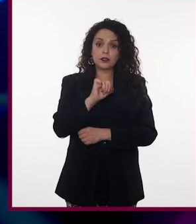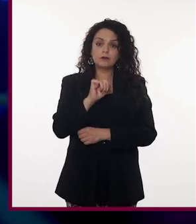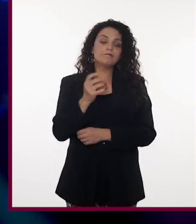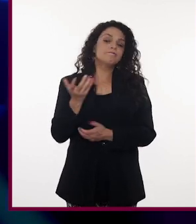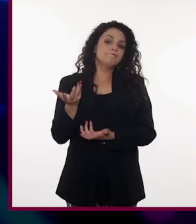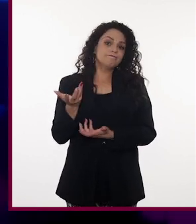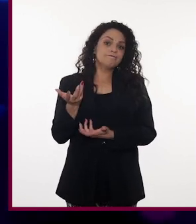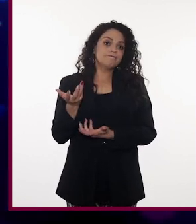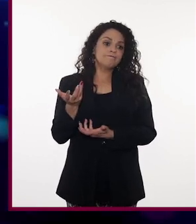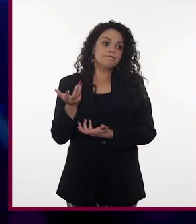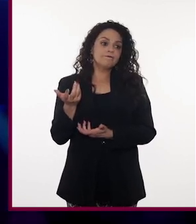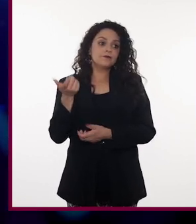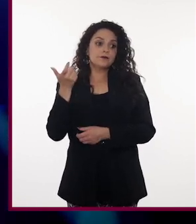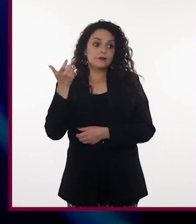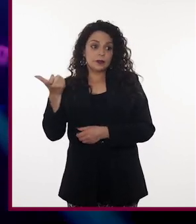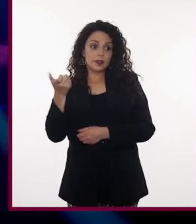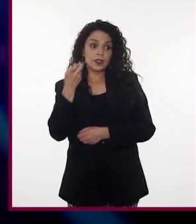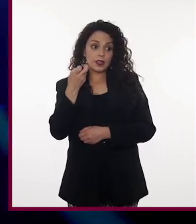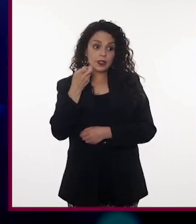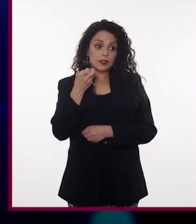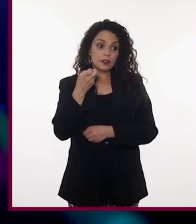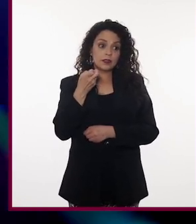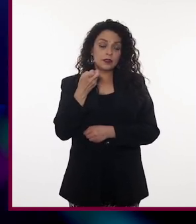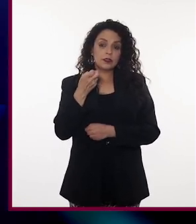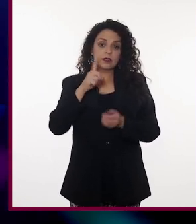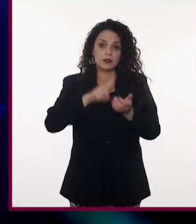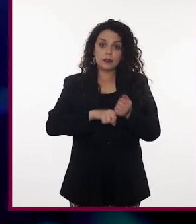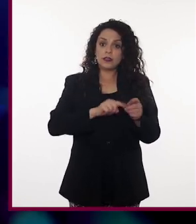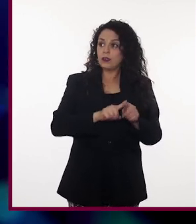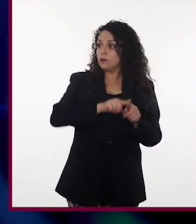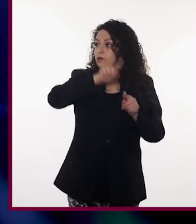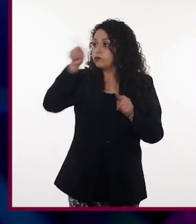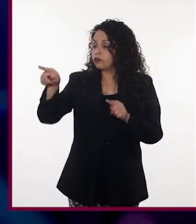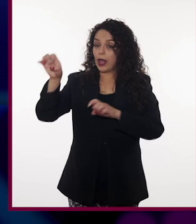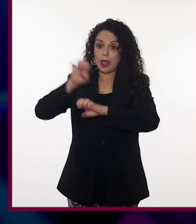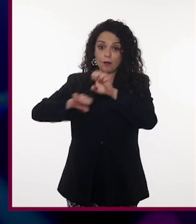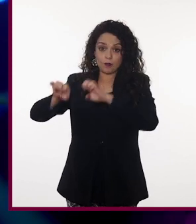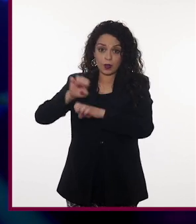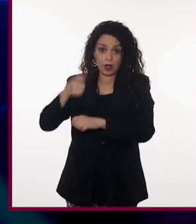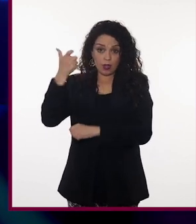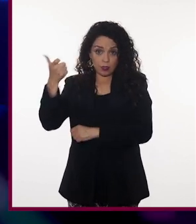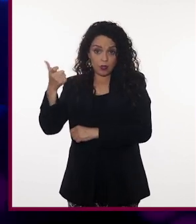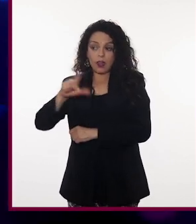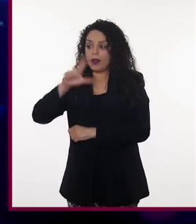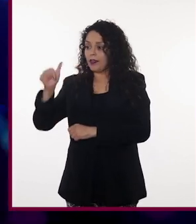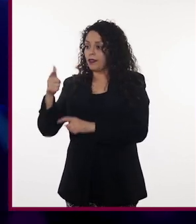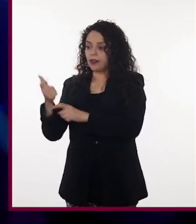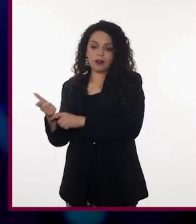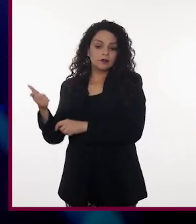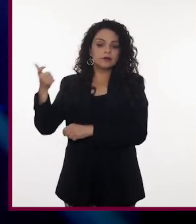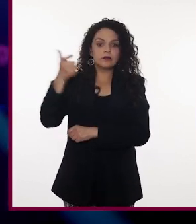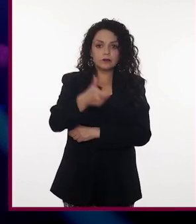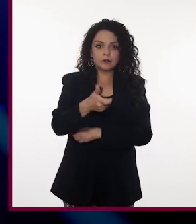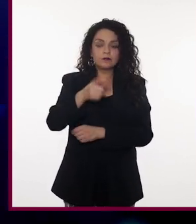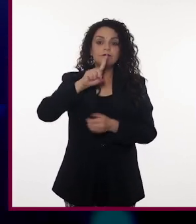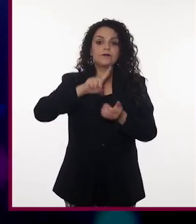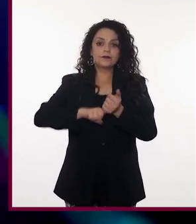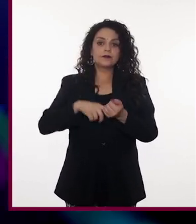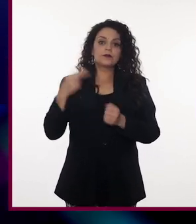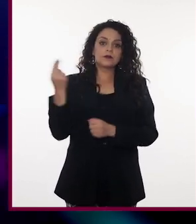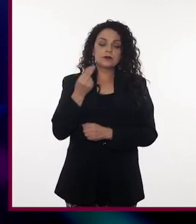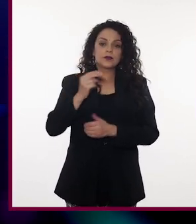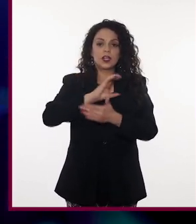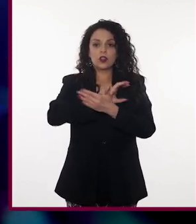por un lado es un dinero que pasa por la cartera, por decir así, de las empresas, y por el otro, las condiciones, lo decía hace rato, las condiciones